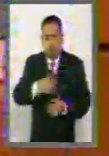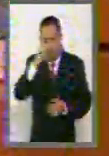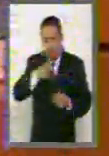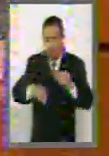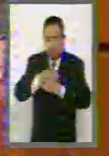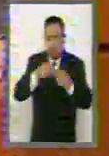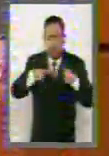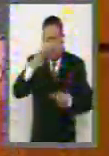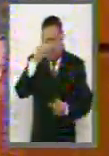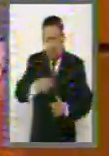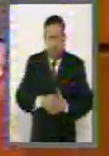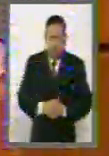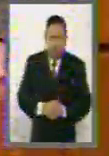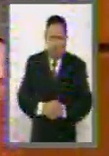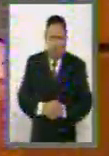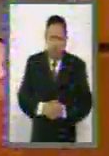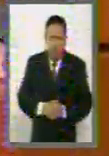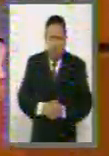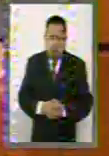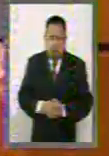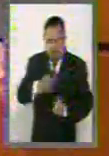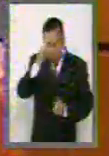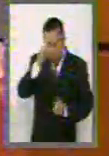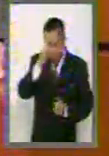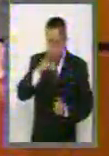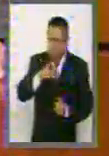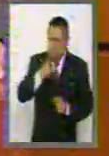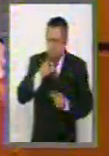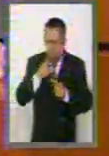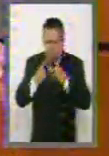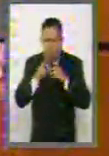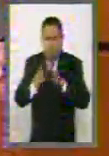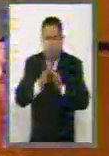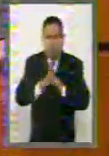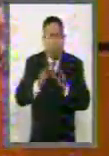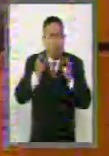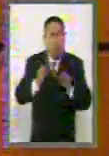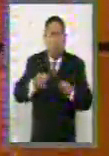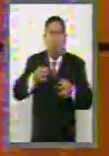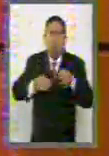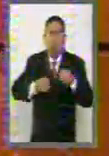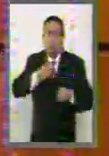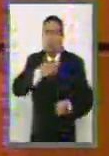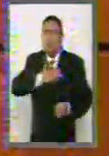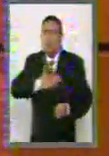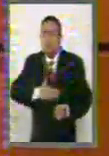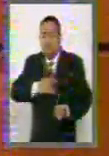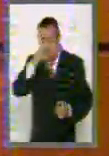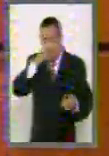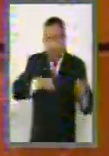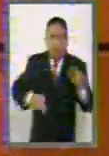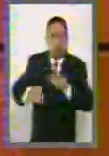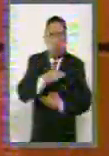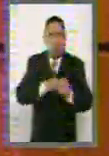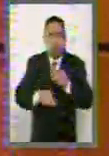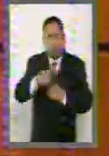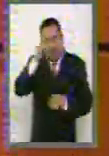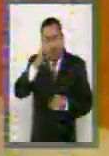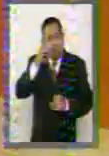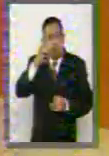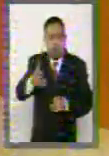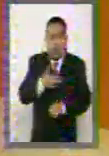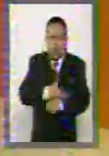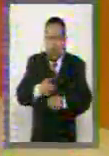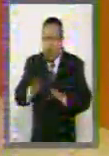los mexicanos. Busquemos un arreglo en favor de la justicia para todos. Busquemos un arreglo